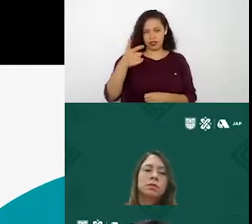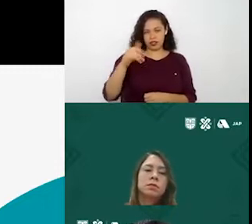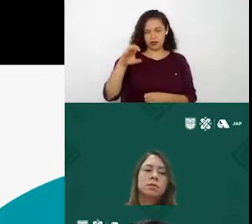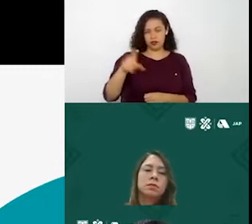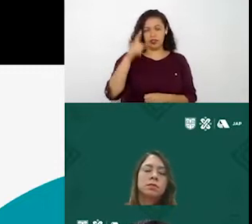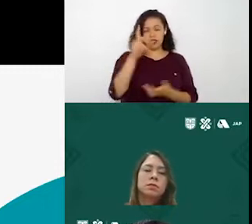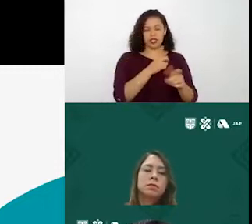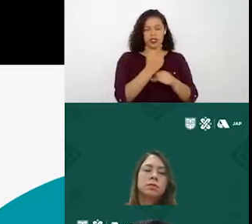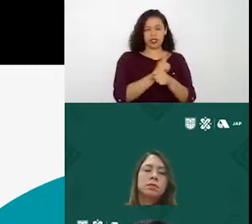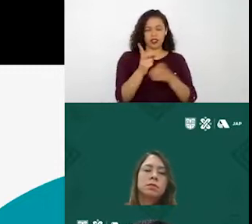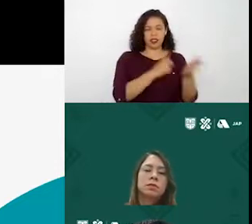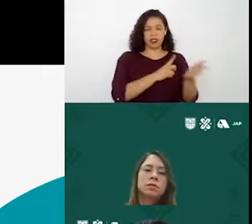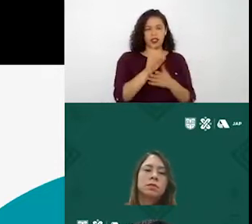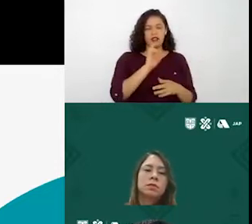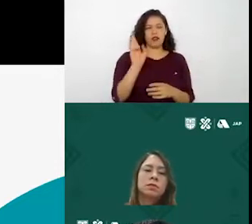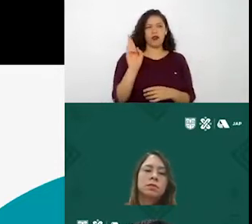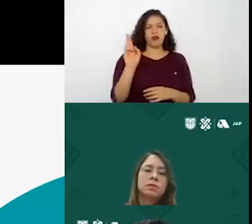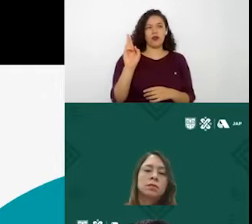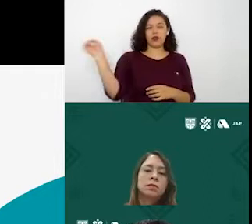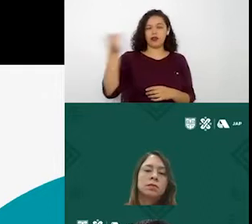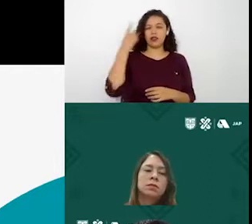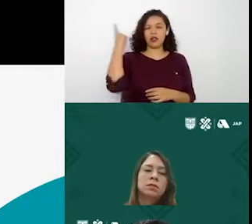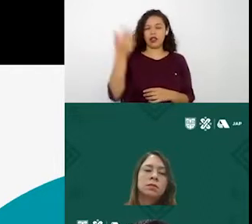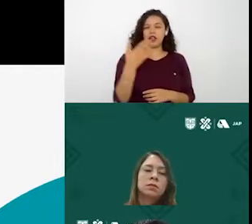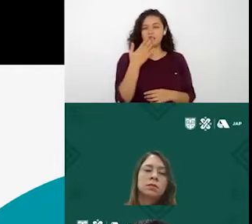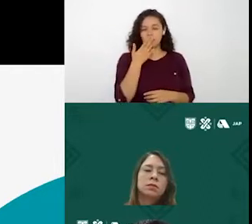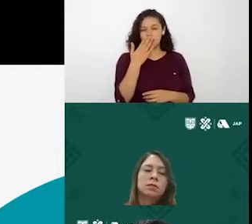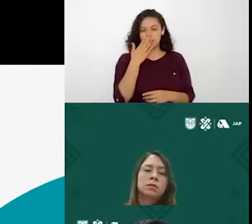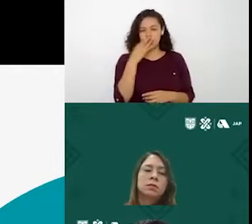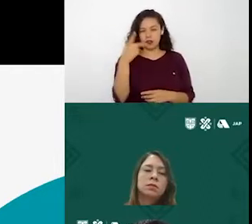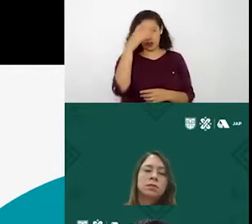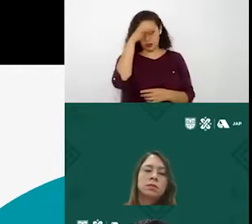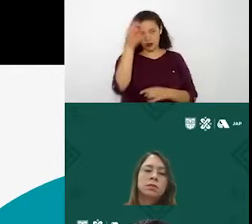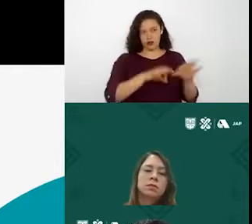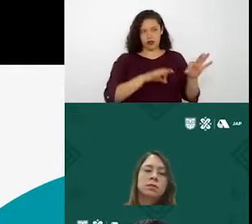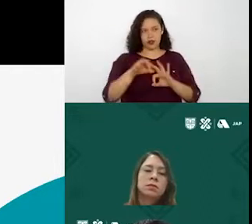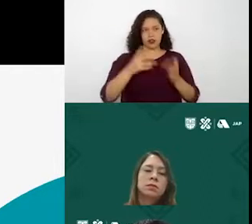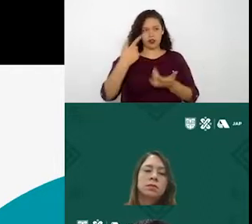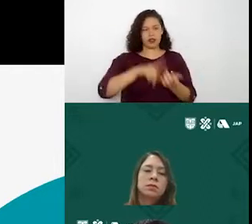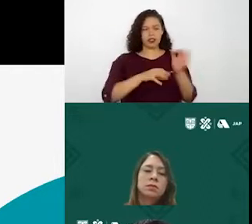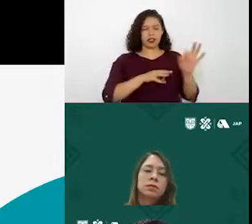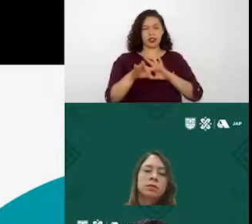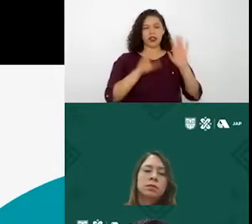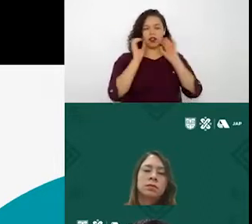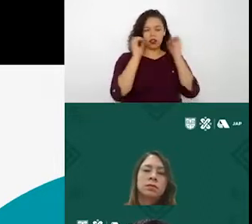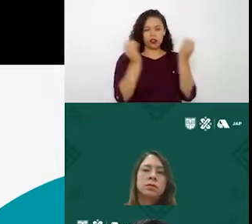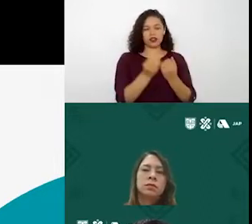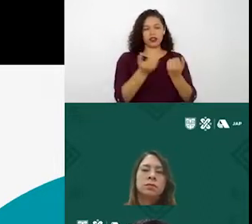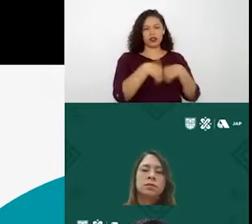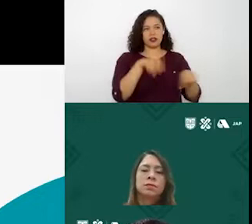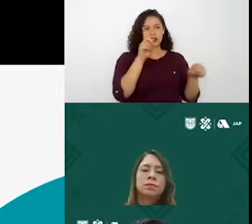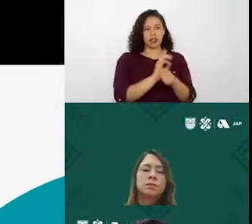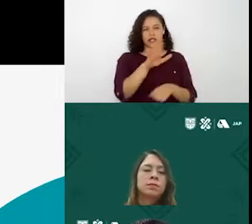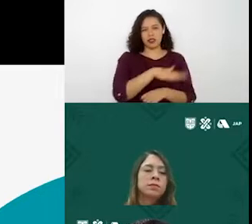derecho por la universidad de Sonora y como parte de su experiencia laboral ha colaborado en organizaciones de la sociedad civil